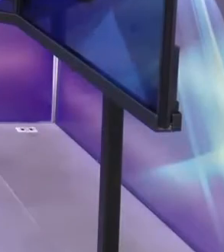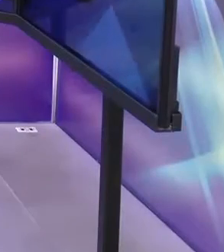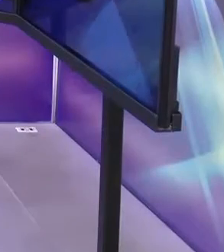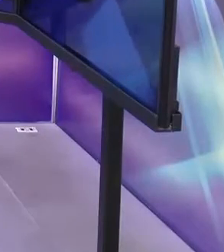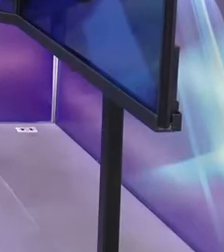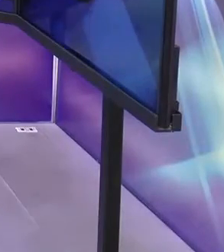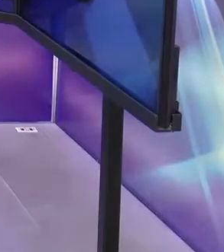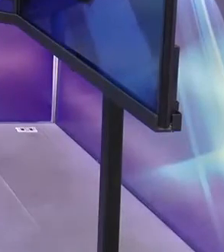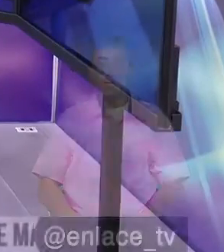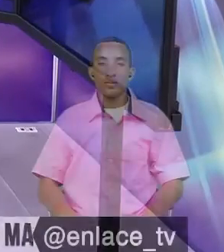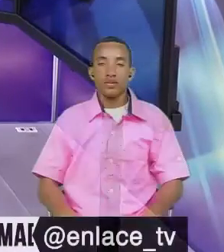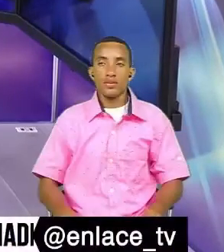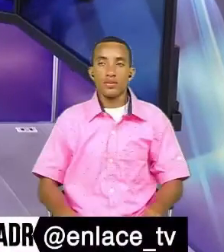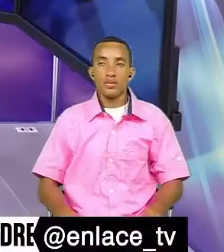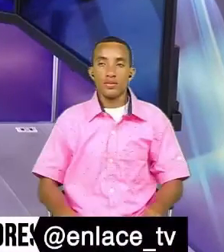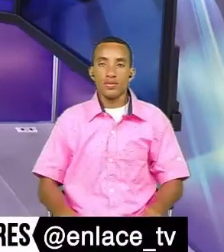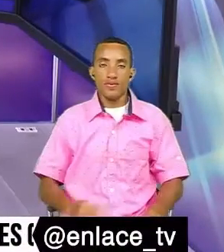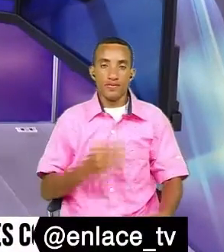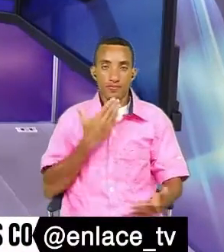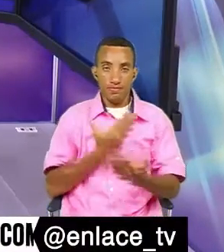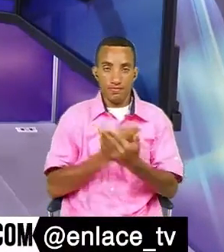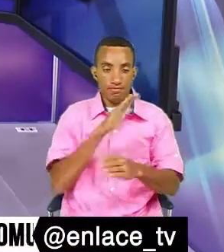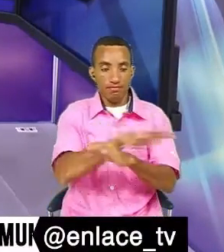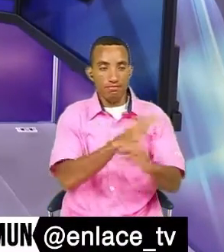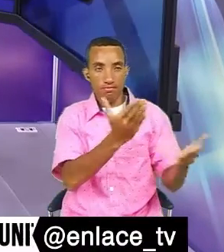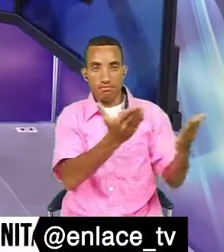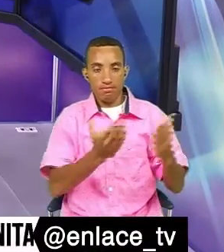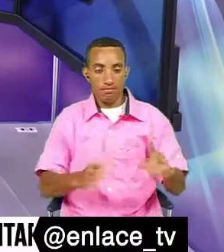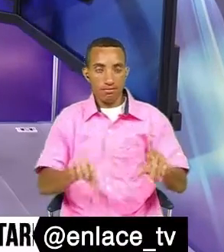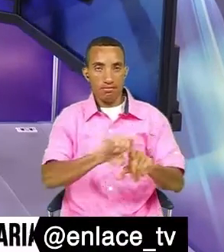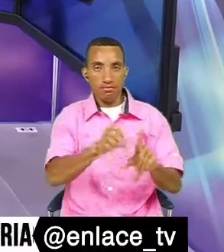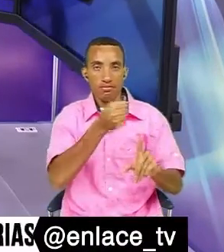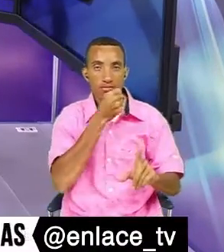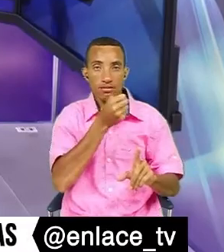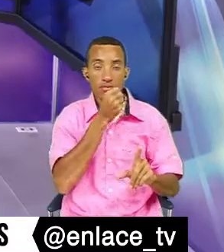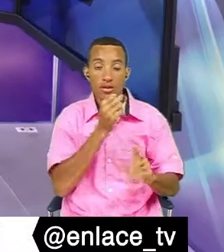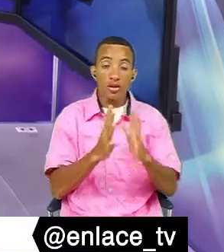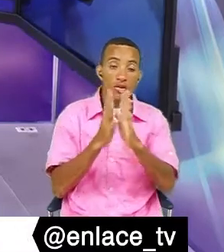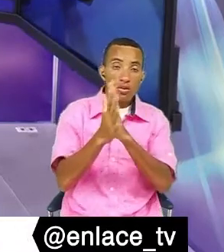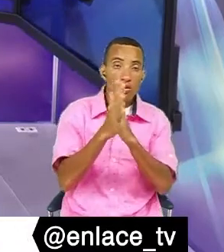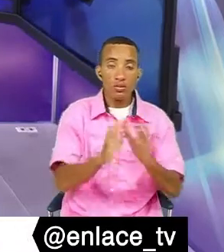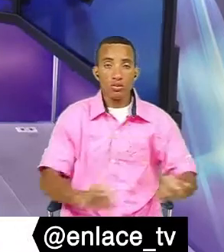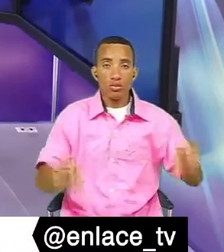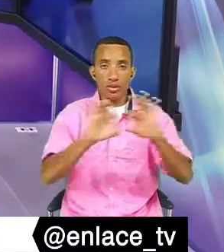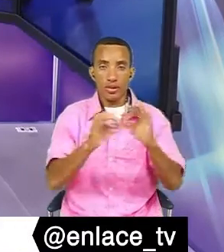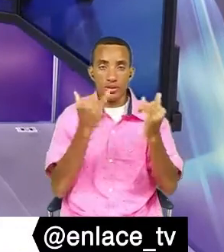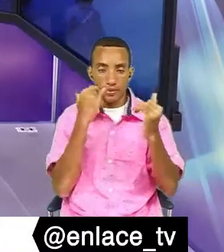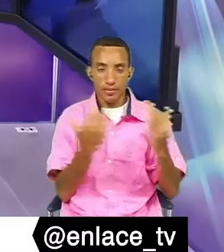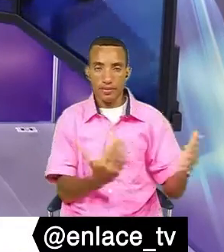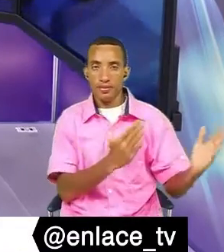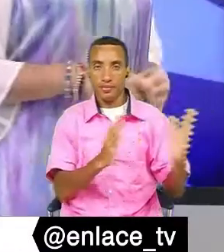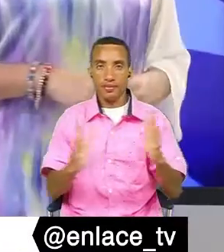Muy buenas tardes, bienvenidos a Enlace Noticias. Los saludamos con la información más importante de nuestra ciudad y región. A continuación, nuestros